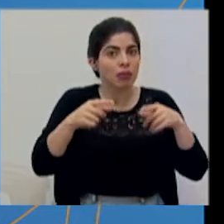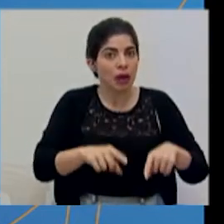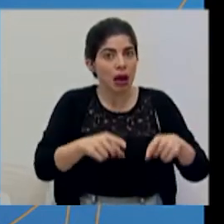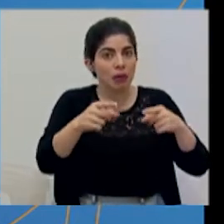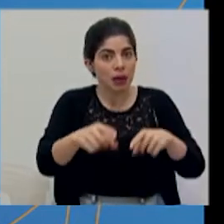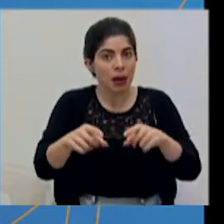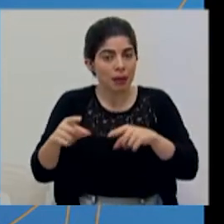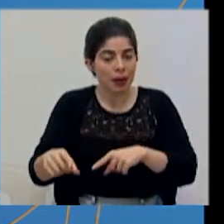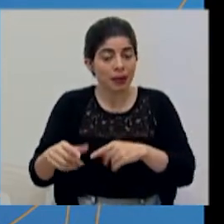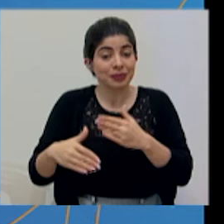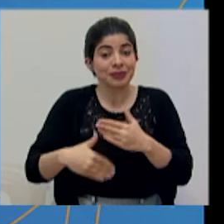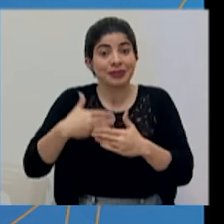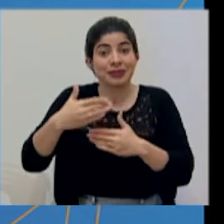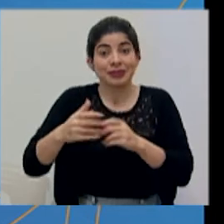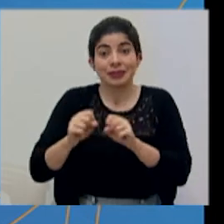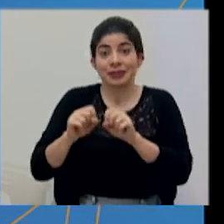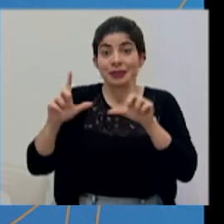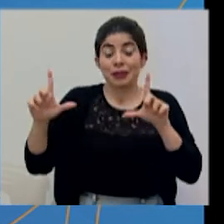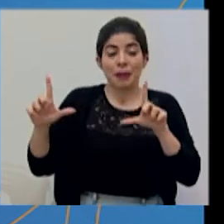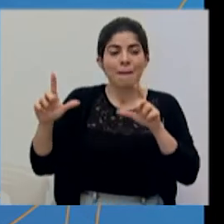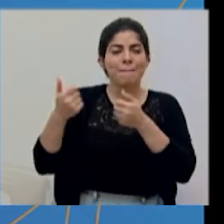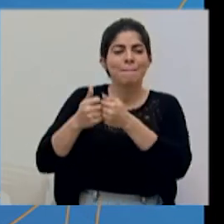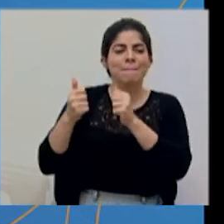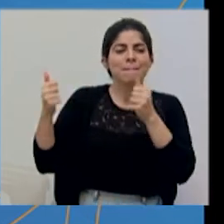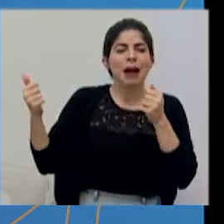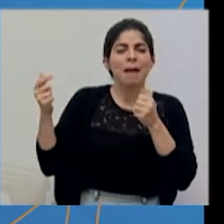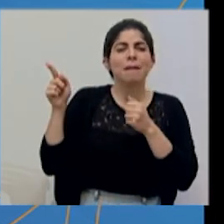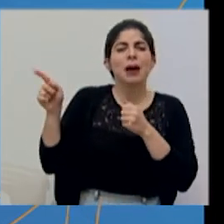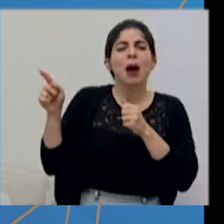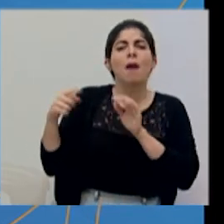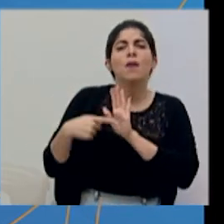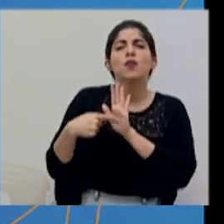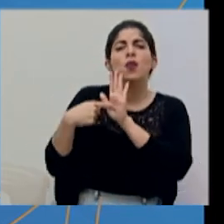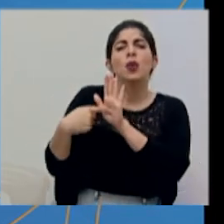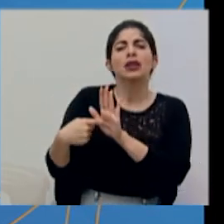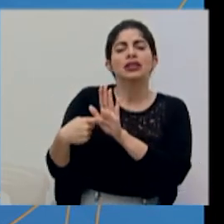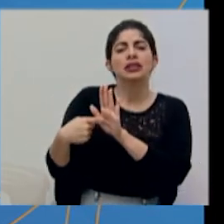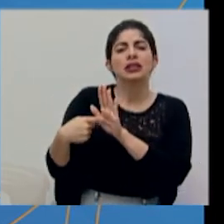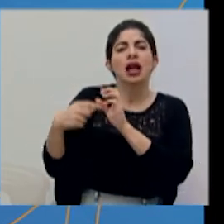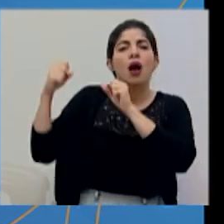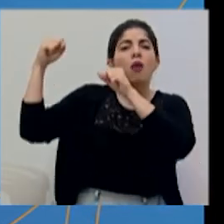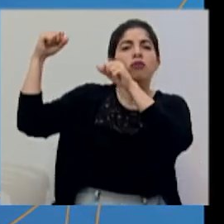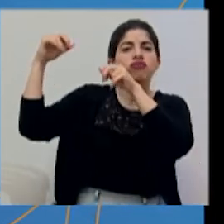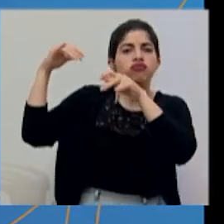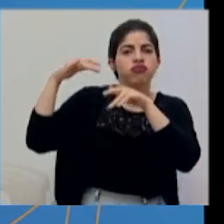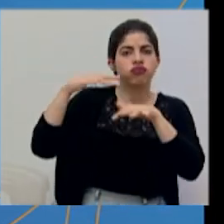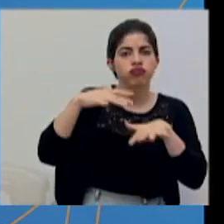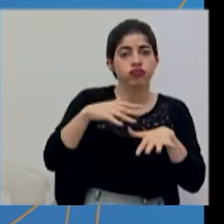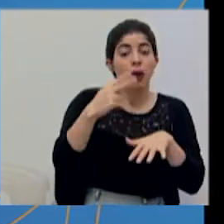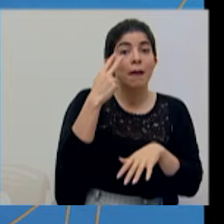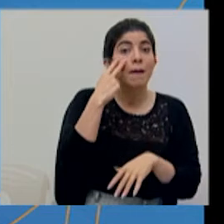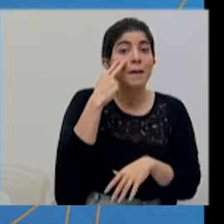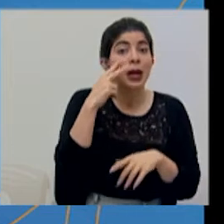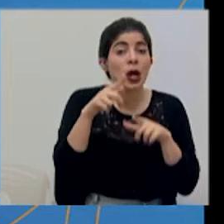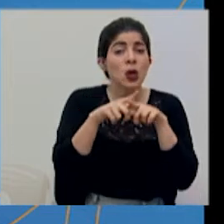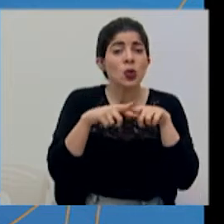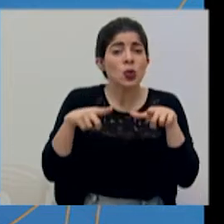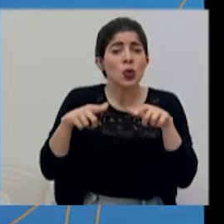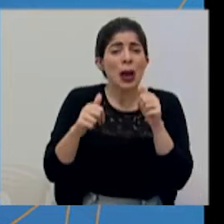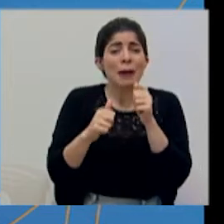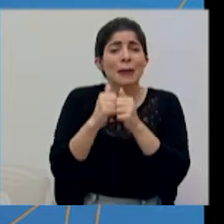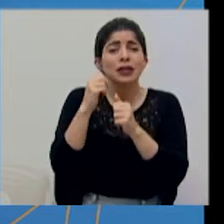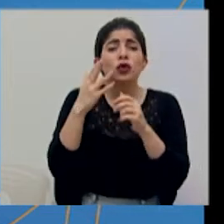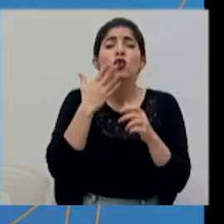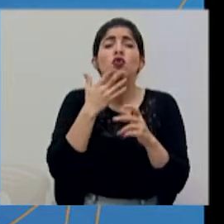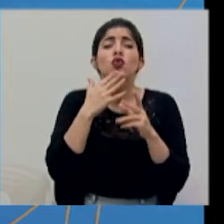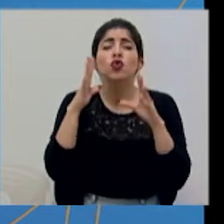el siguiente es un mapa que refleja los reportes de deslizamientos. Veamos que las zonas más